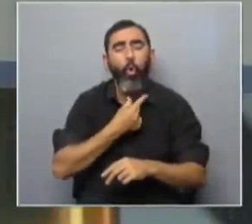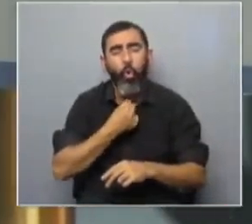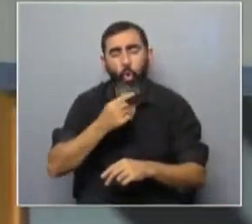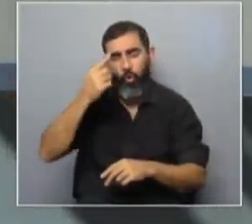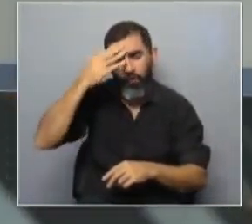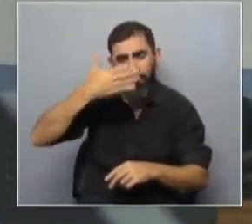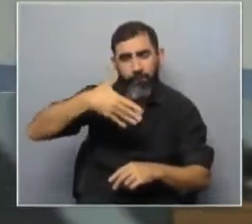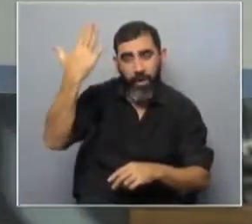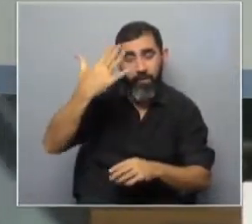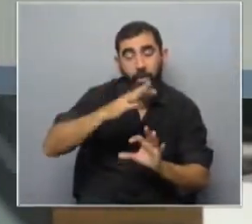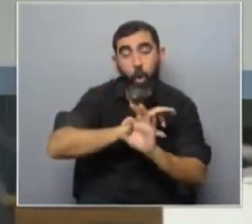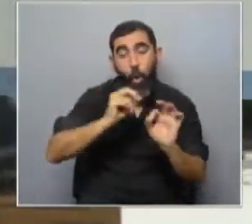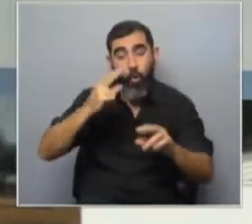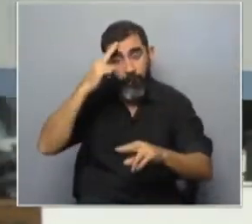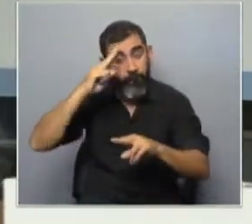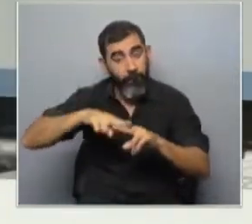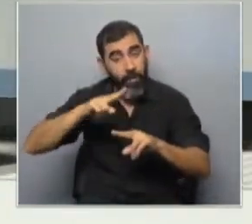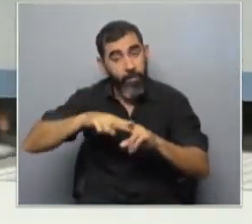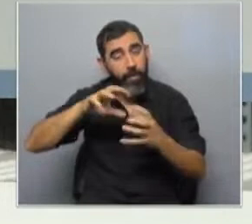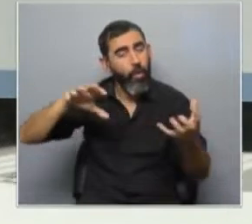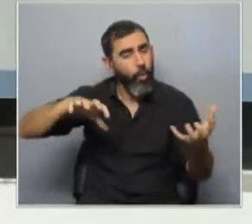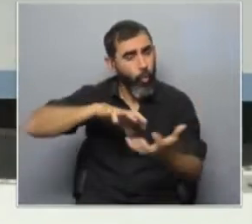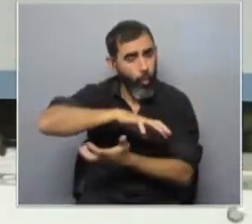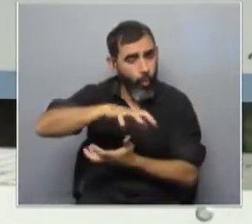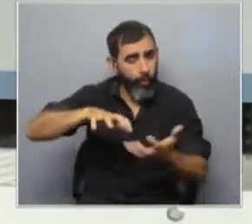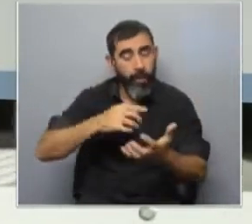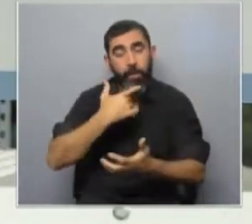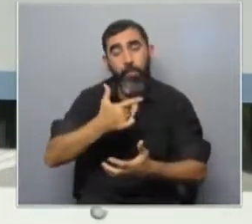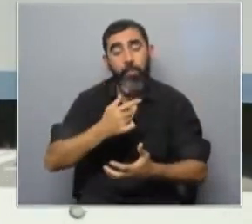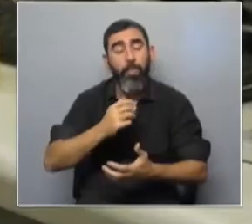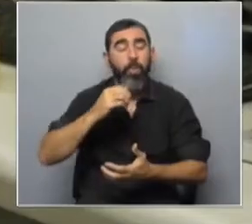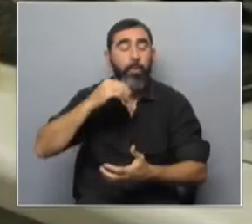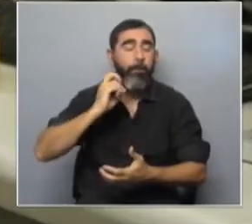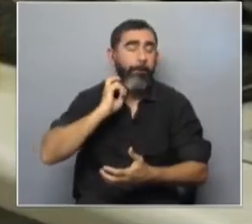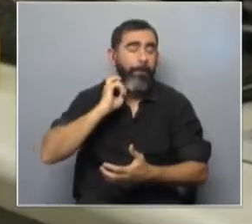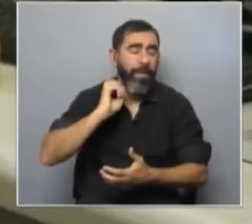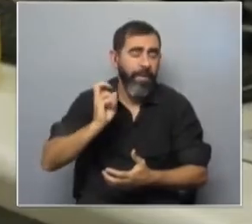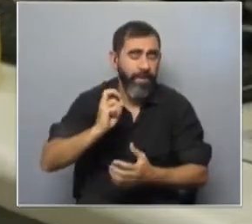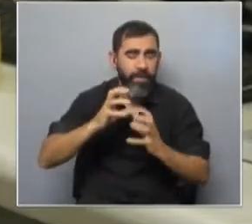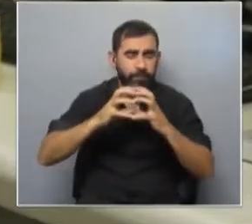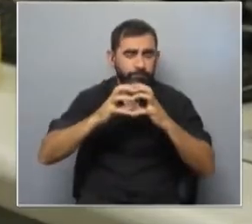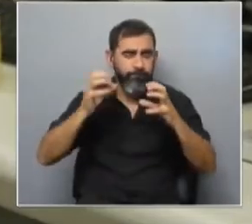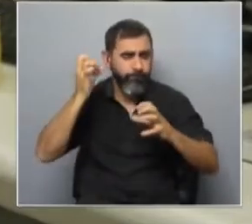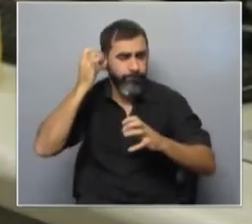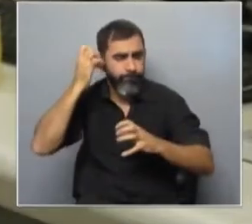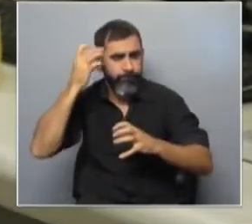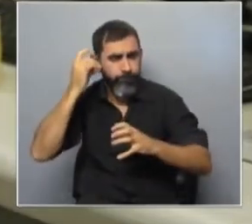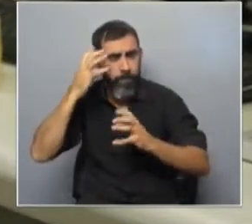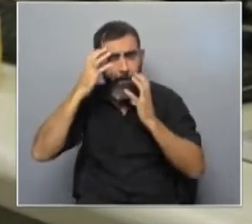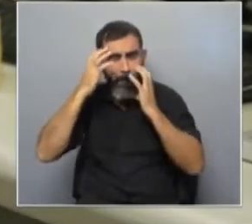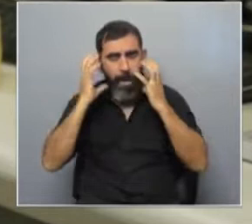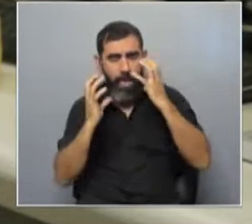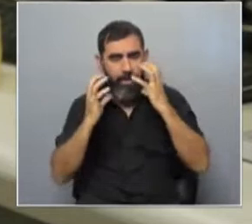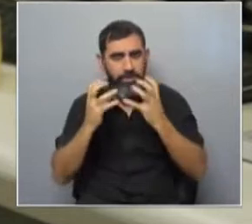febril hasta enfermedades más complicadas como puede ser una meningitis aséptica, una encefalitis, una parálisis